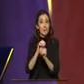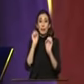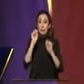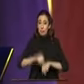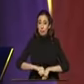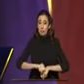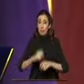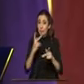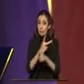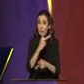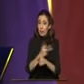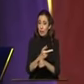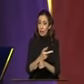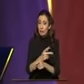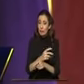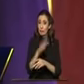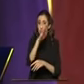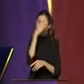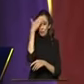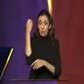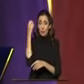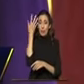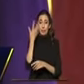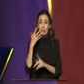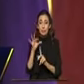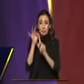correr peligro la vida.